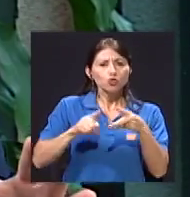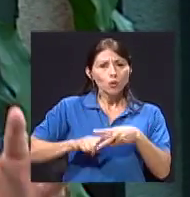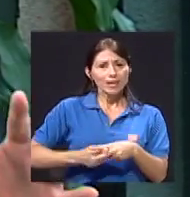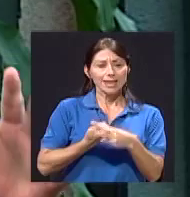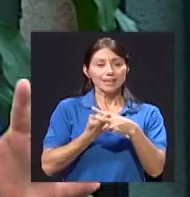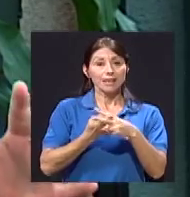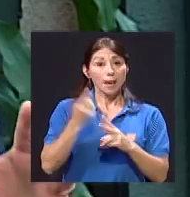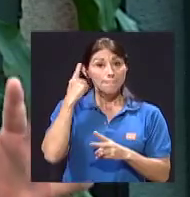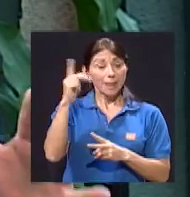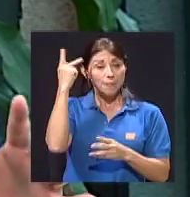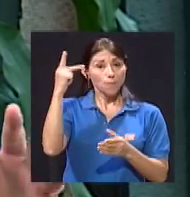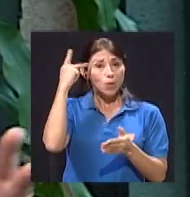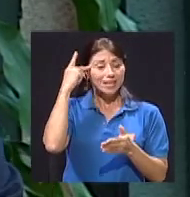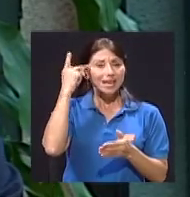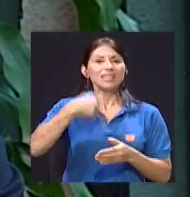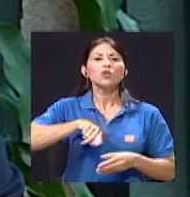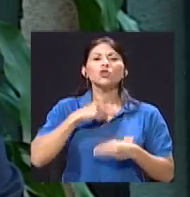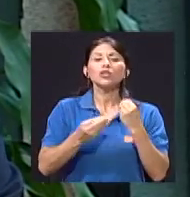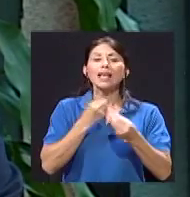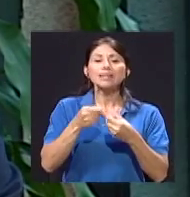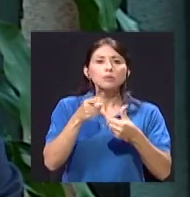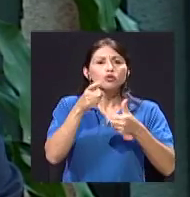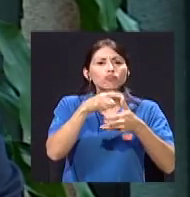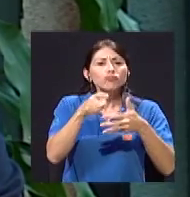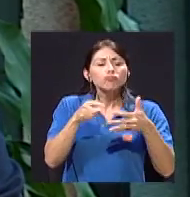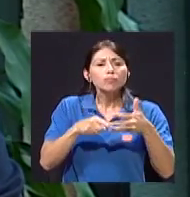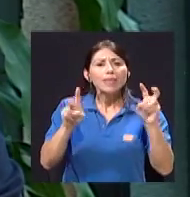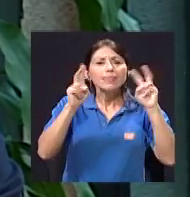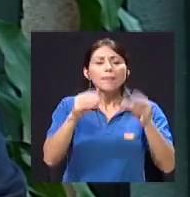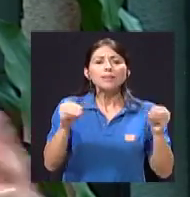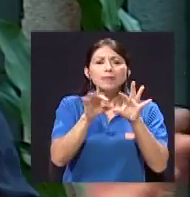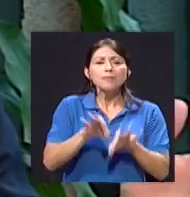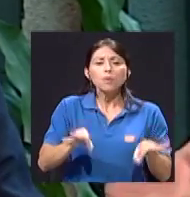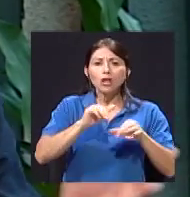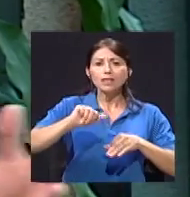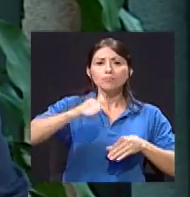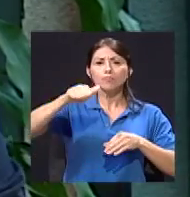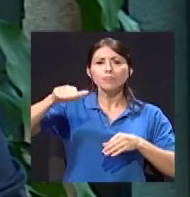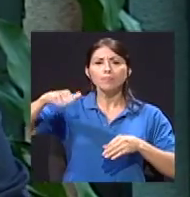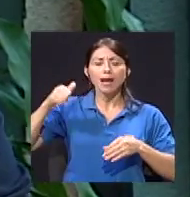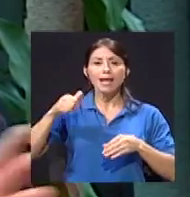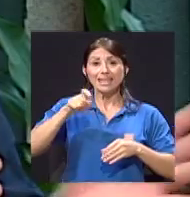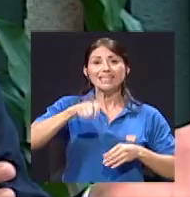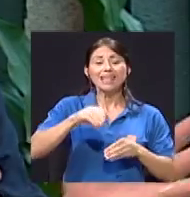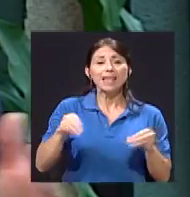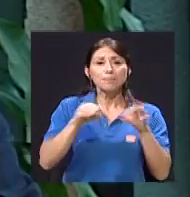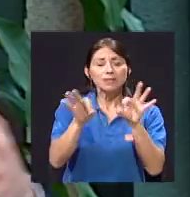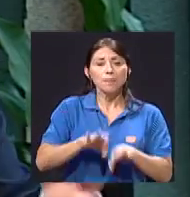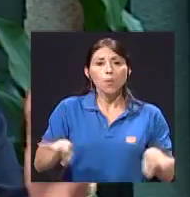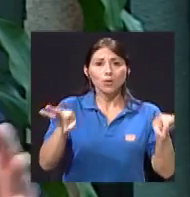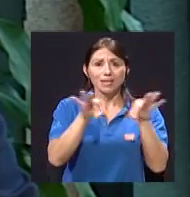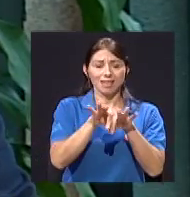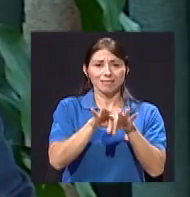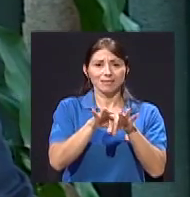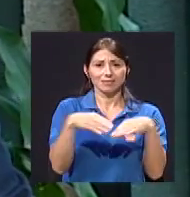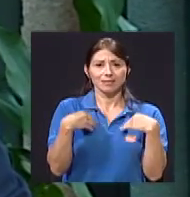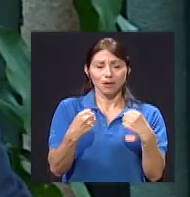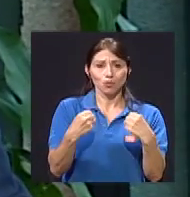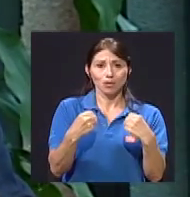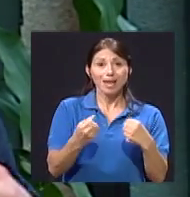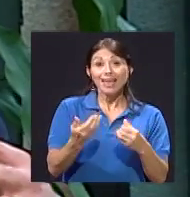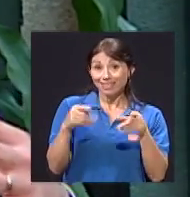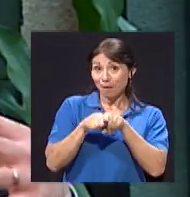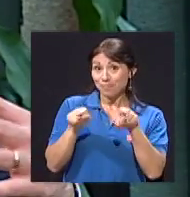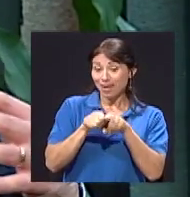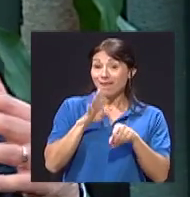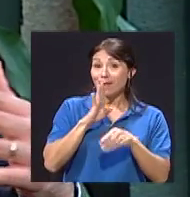las prioridades, las necesidades más importantes de la población en salud, y a diferencia, ahora conversábamos con el doctor Horacio Chamizo, y también va a hacer referencia a este